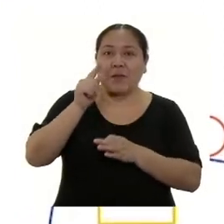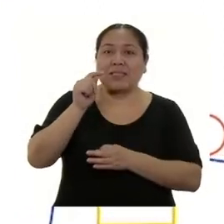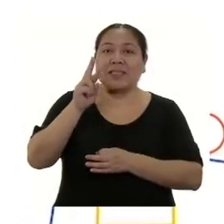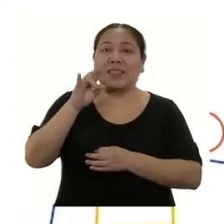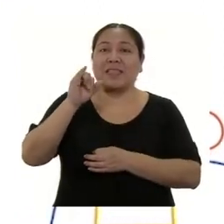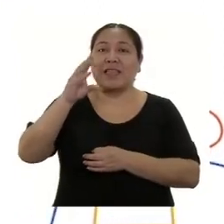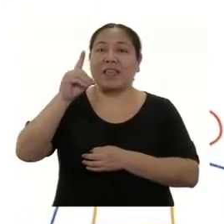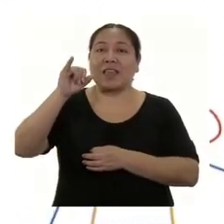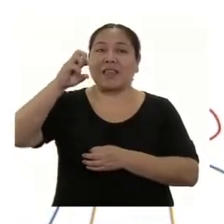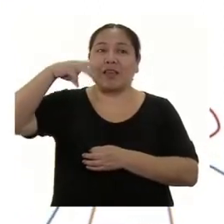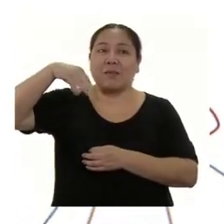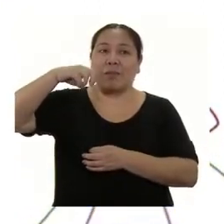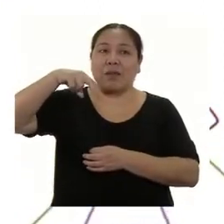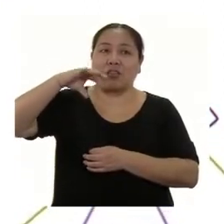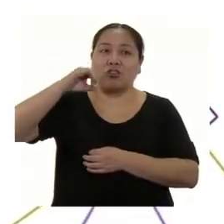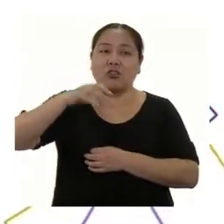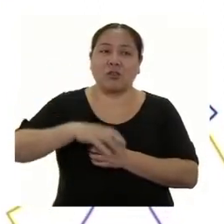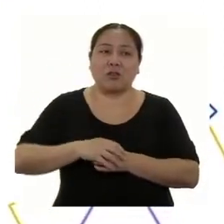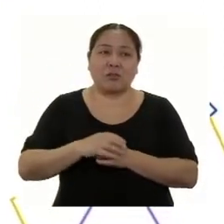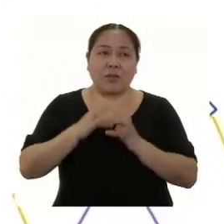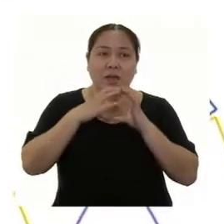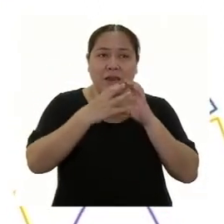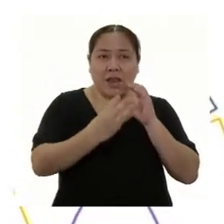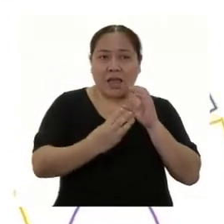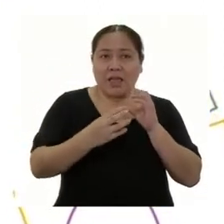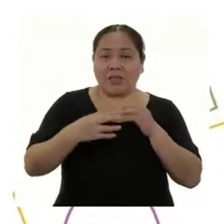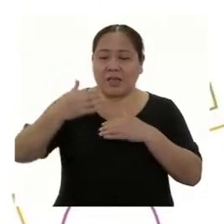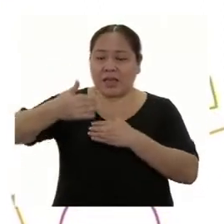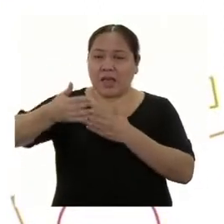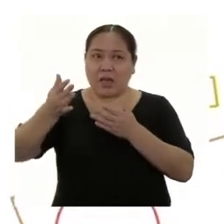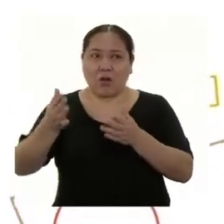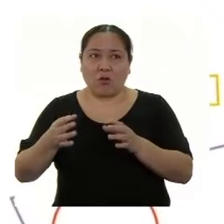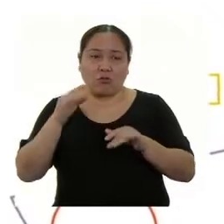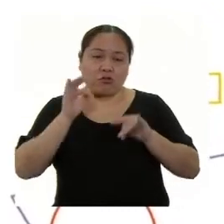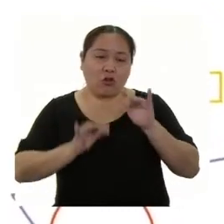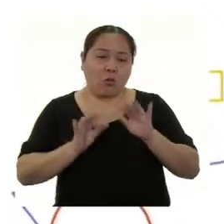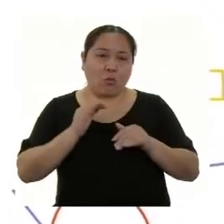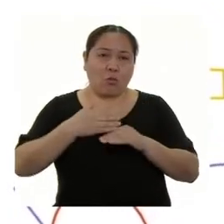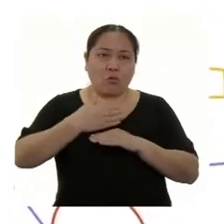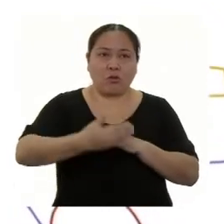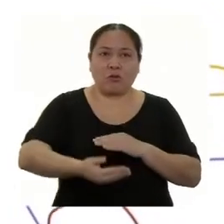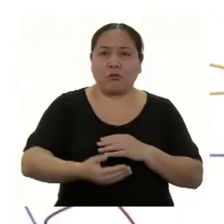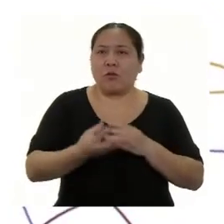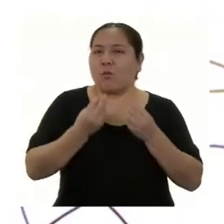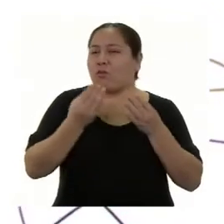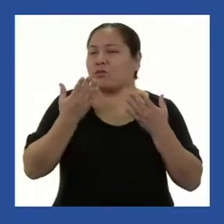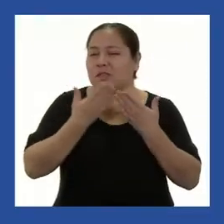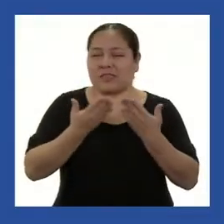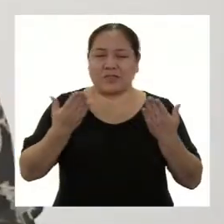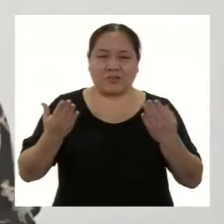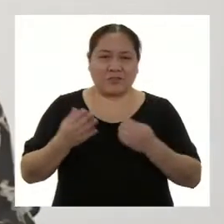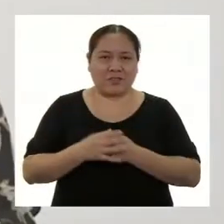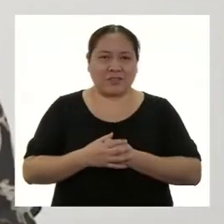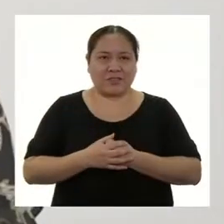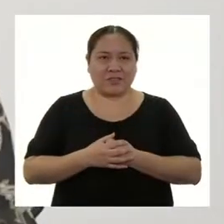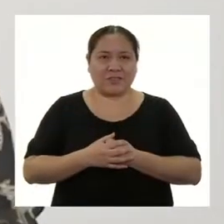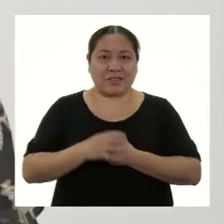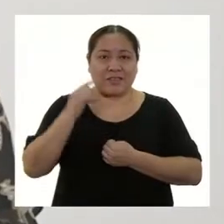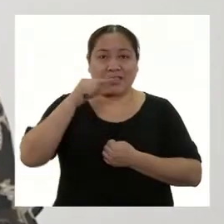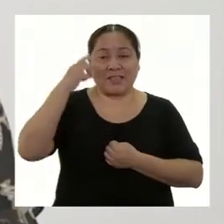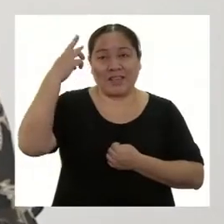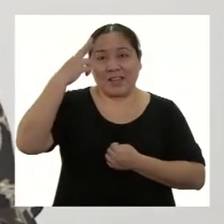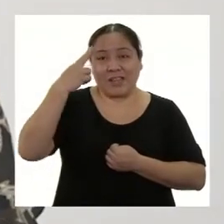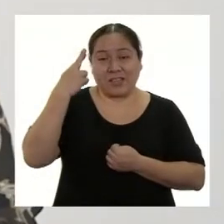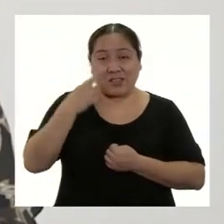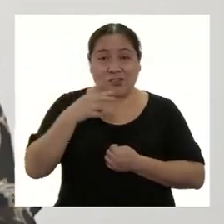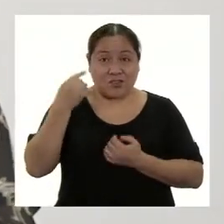compuestas. Parlantes, cajones, computadoras, cantidad de objetos. Por eso, el día